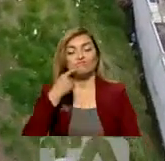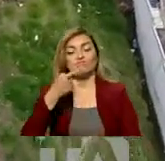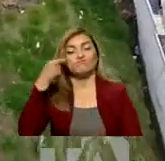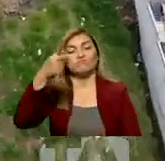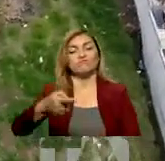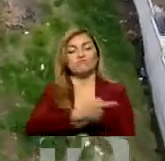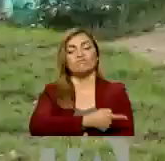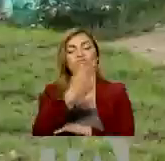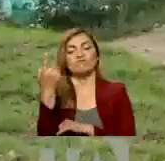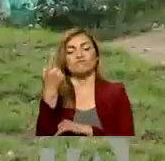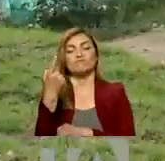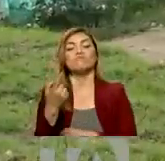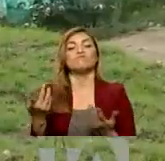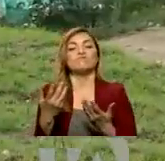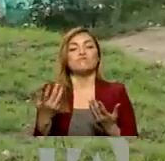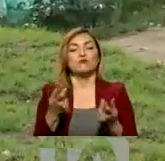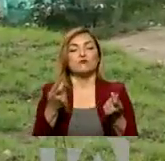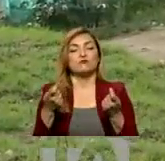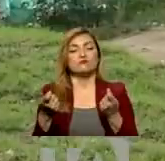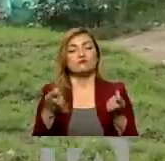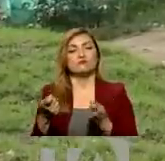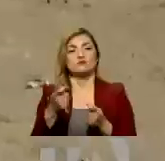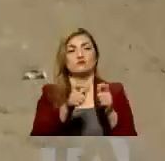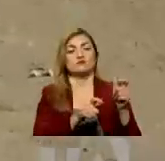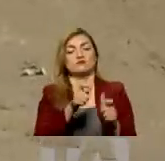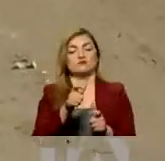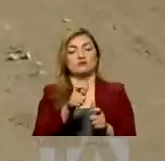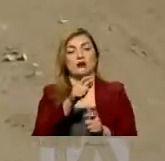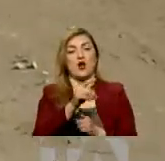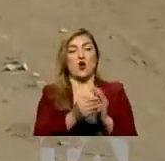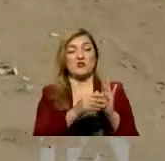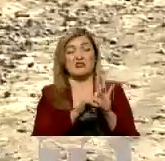los próximos días realizarán un operativo de desalojo